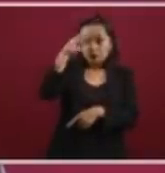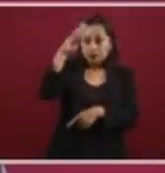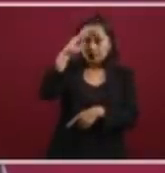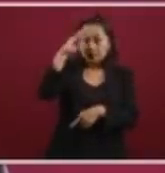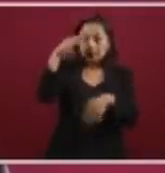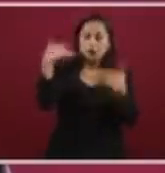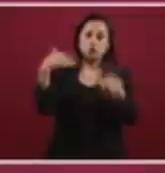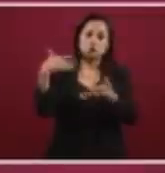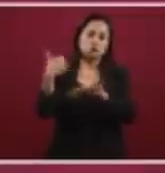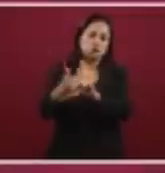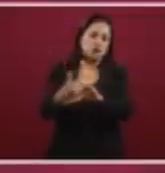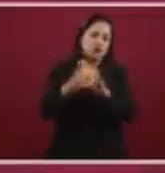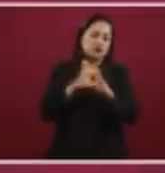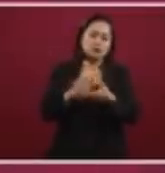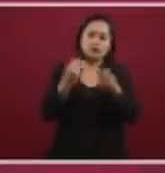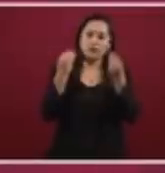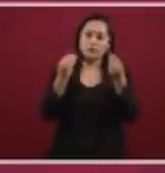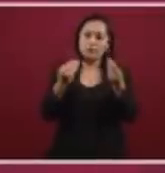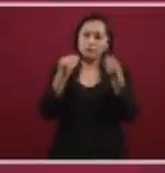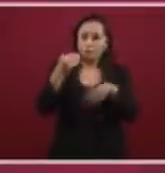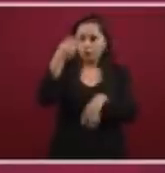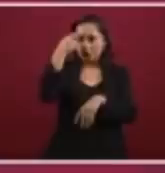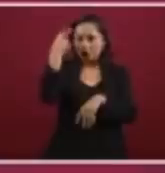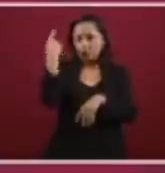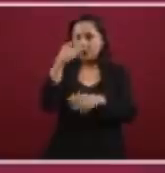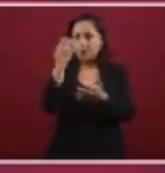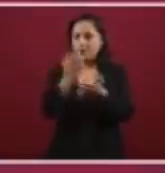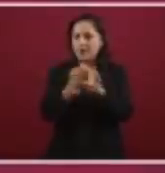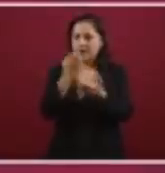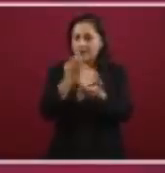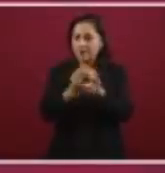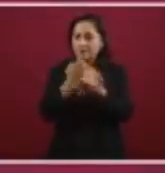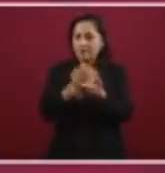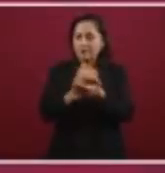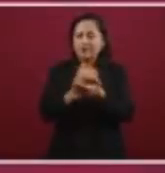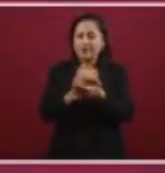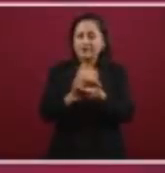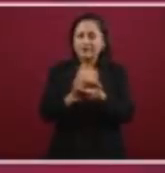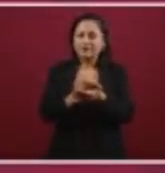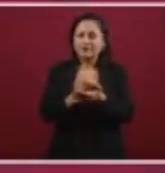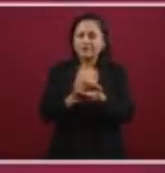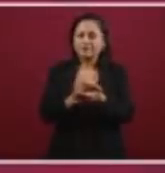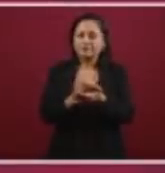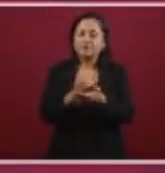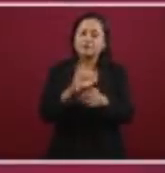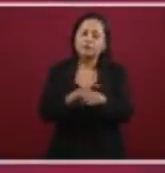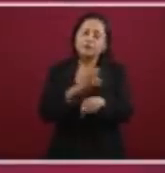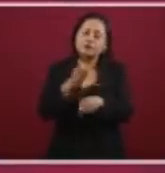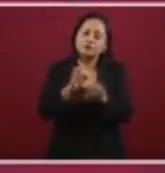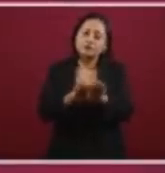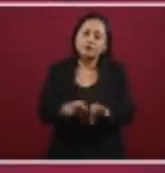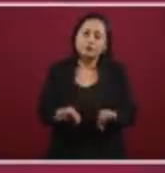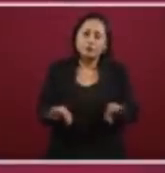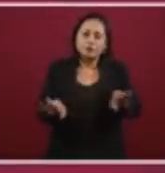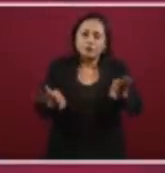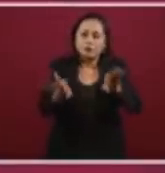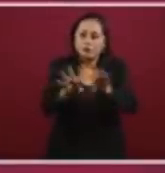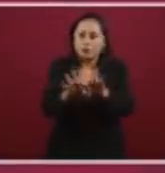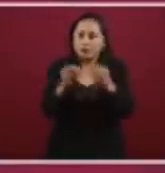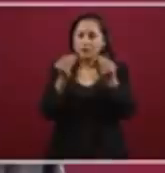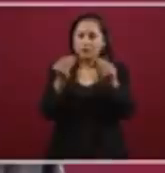las finanzas entonces sí es importante no permitir a nadie